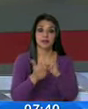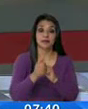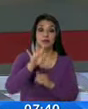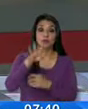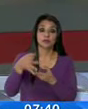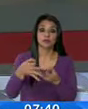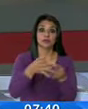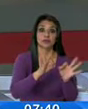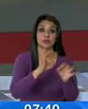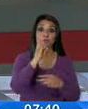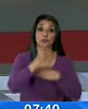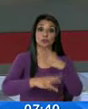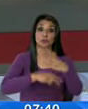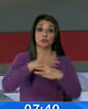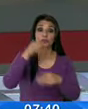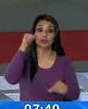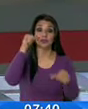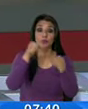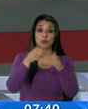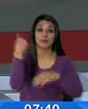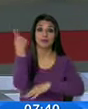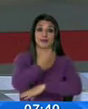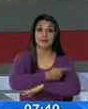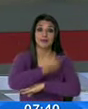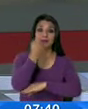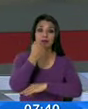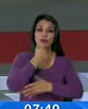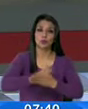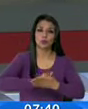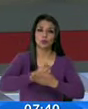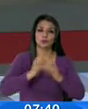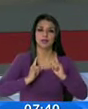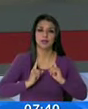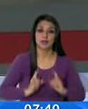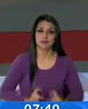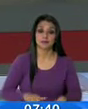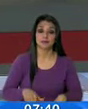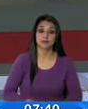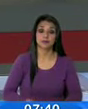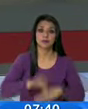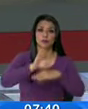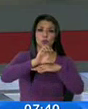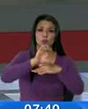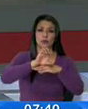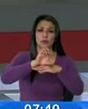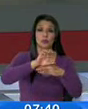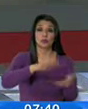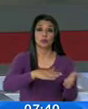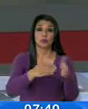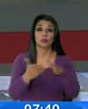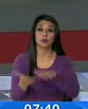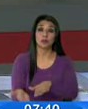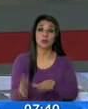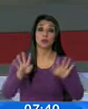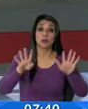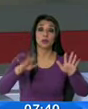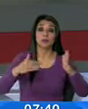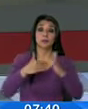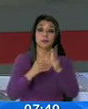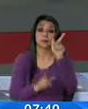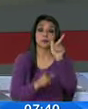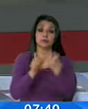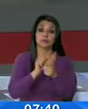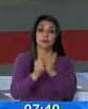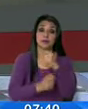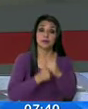el mundo conmemora el Día de la Lucha contra el Cáncer. Solo en nuestro país se calcula que mueren cerca de 9.000 pacientes al